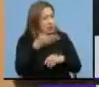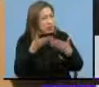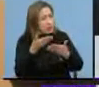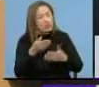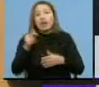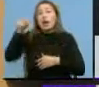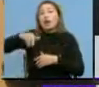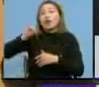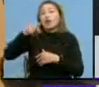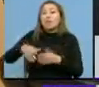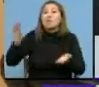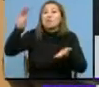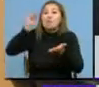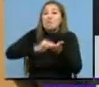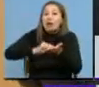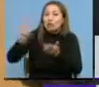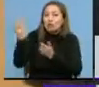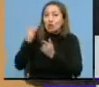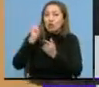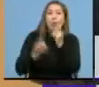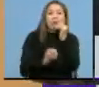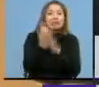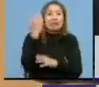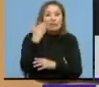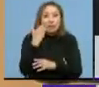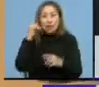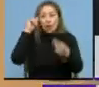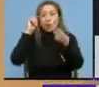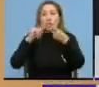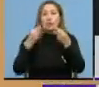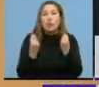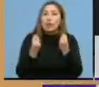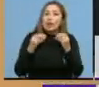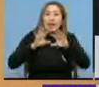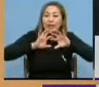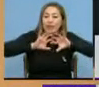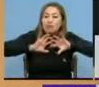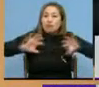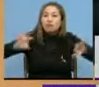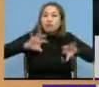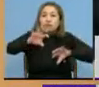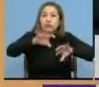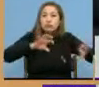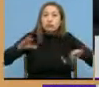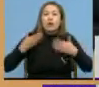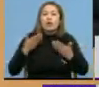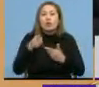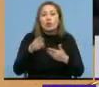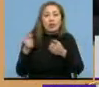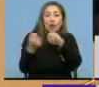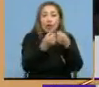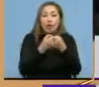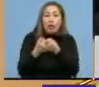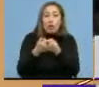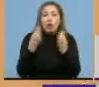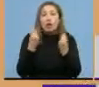ahora con esto hemos aumentado las atenciones mañana y tardes con el objetivo también de descentralizar un poco lo que es la atención estamos coordinando